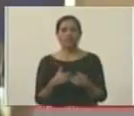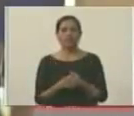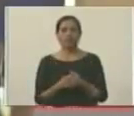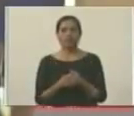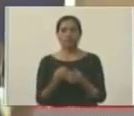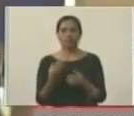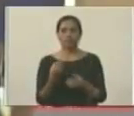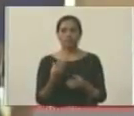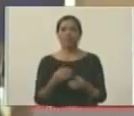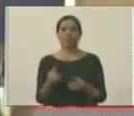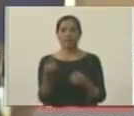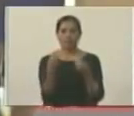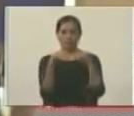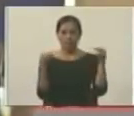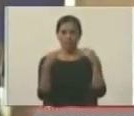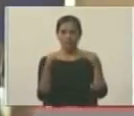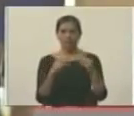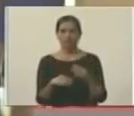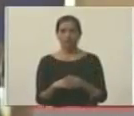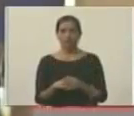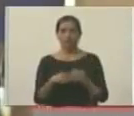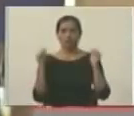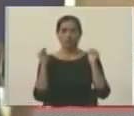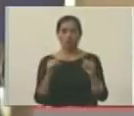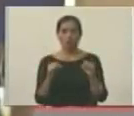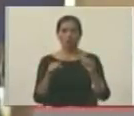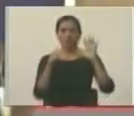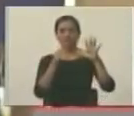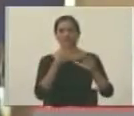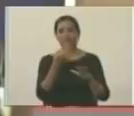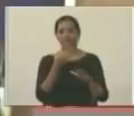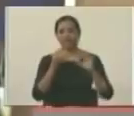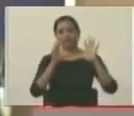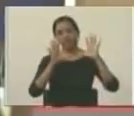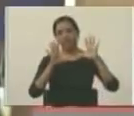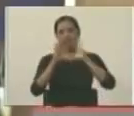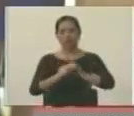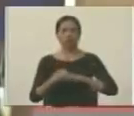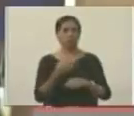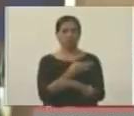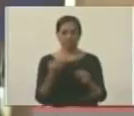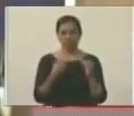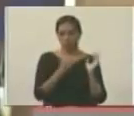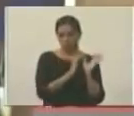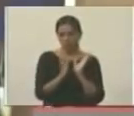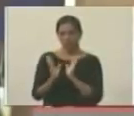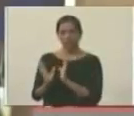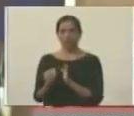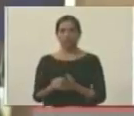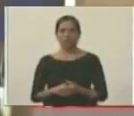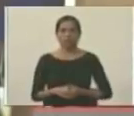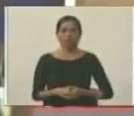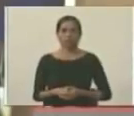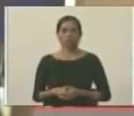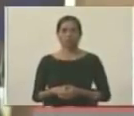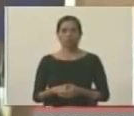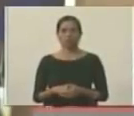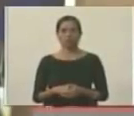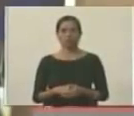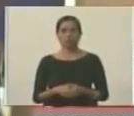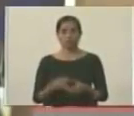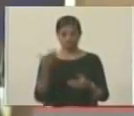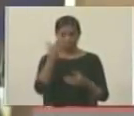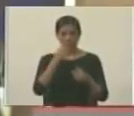pip, te llegue el mensaje. Hoy te toca 6 de la tarde a 10 de la noche. Perfecto, yo me organizo. Claro, así es, así es. ¿Te